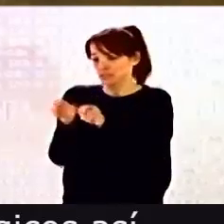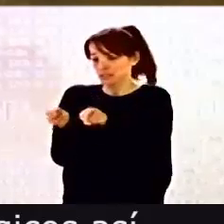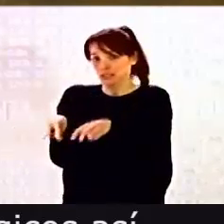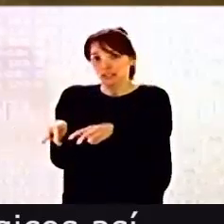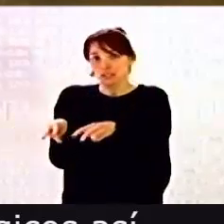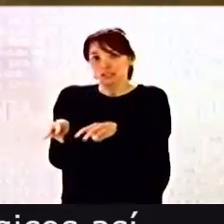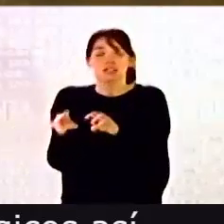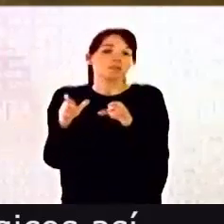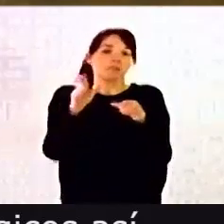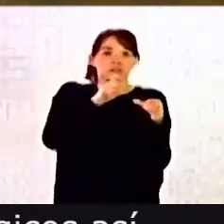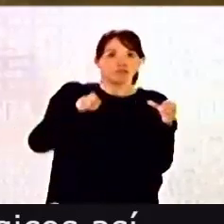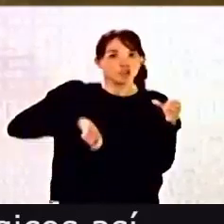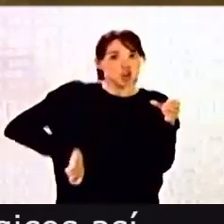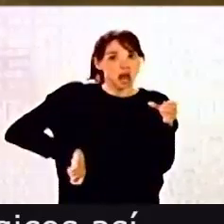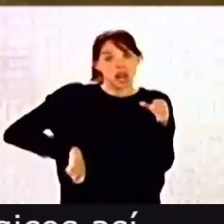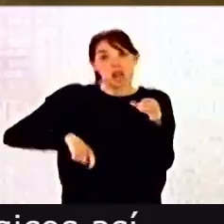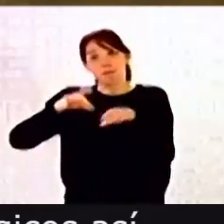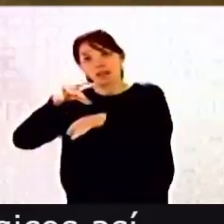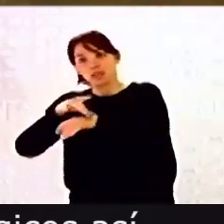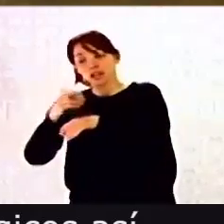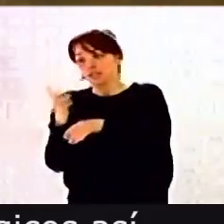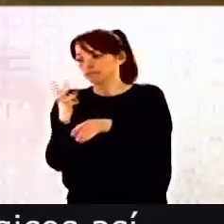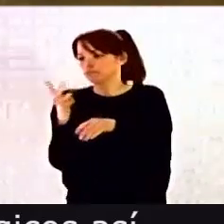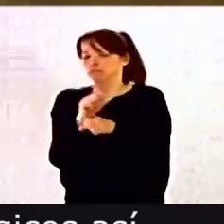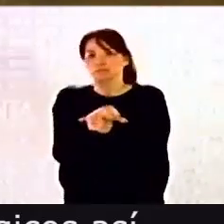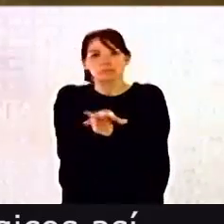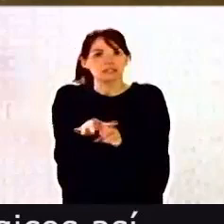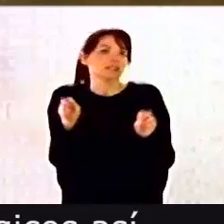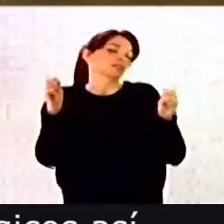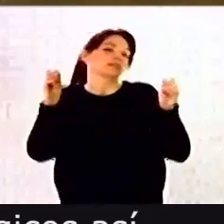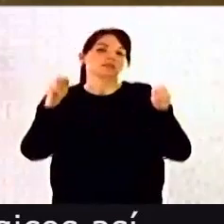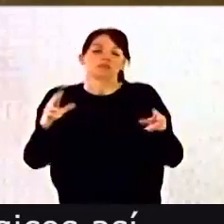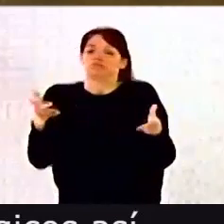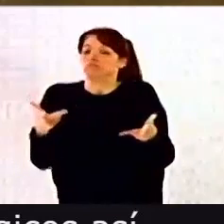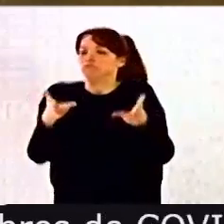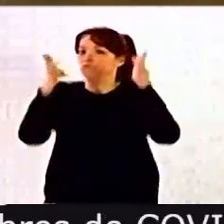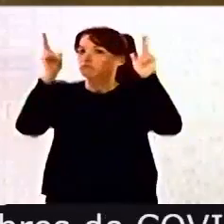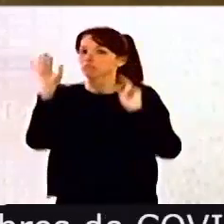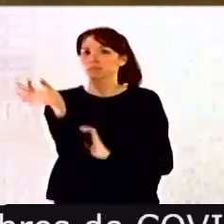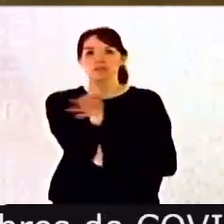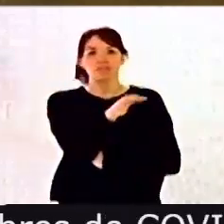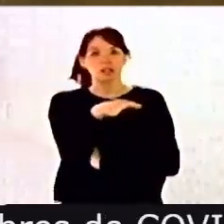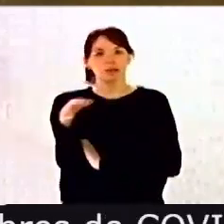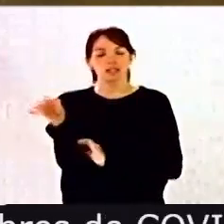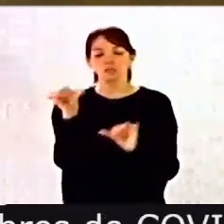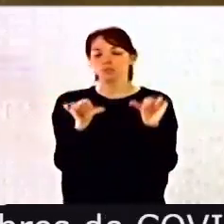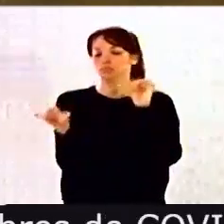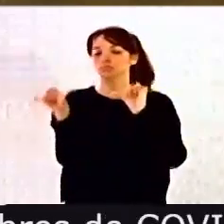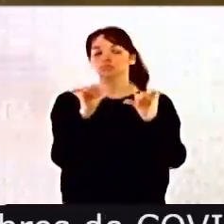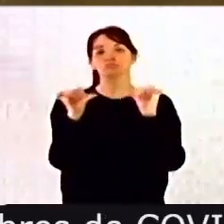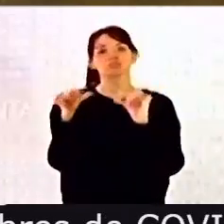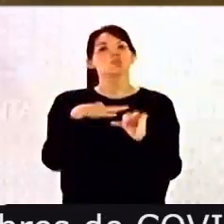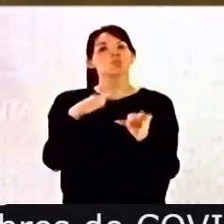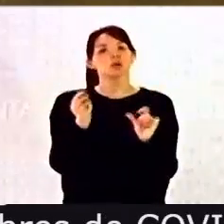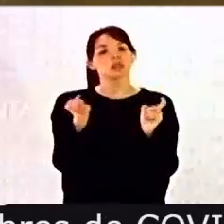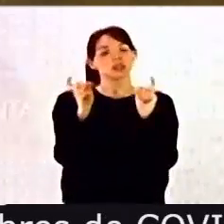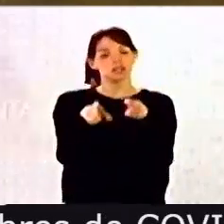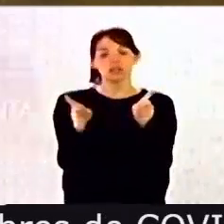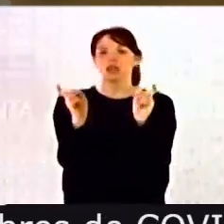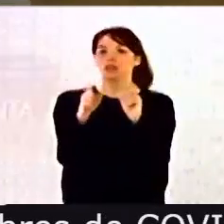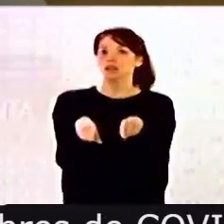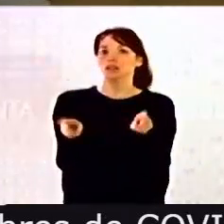pacientes libres de COVID que pueden perfectamente intervenirse quirúrgicamente de forma programada, y